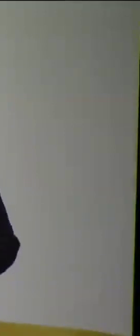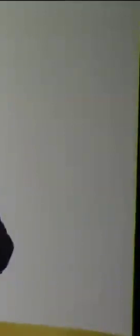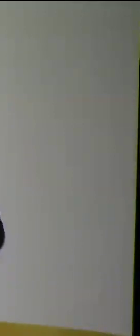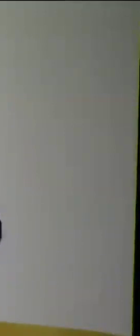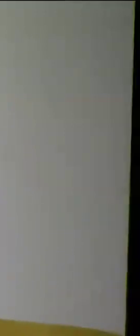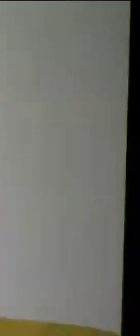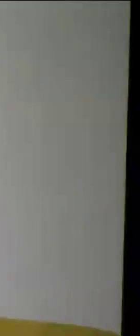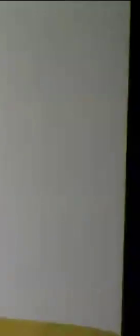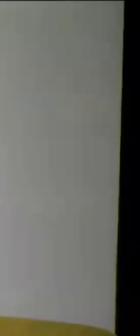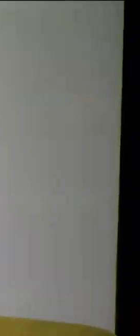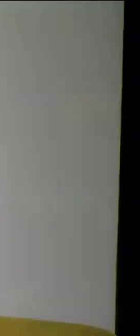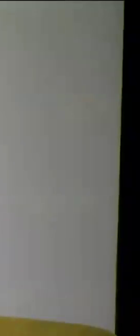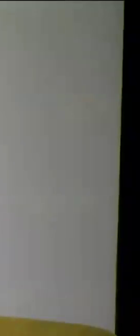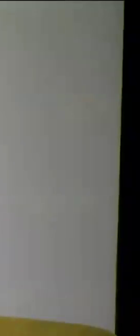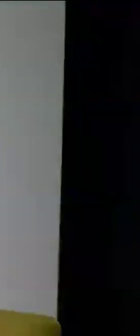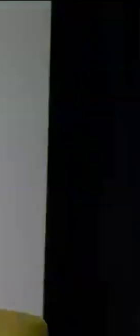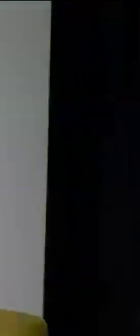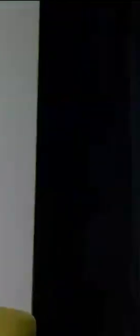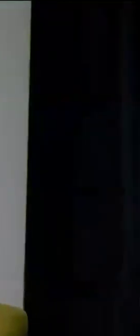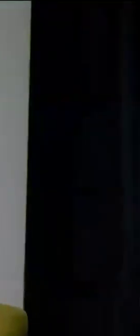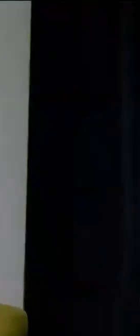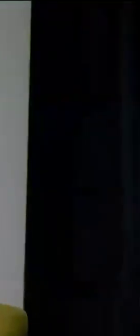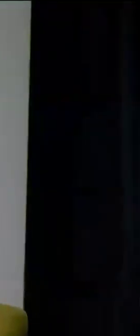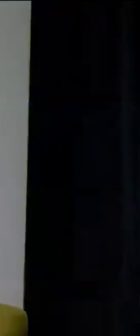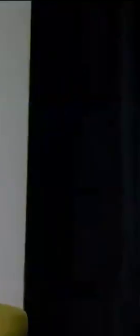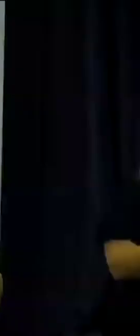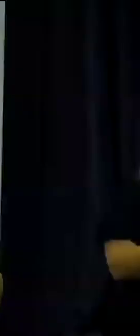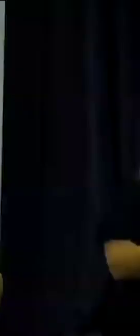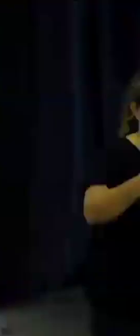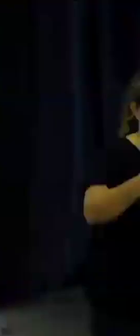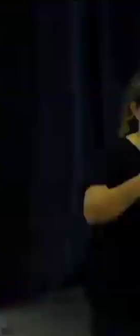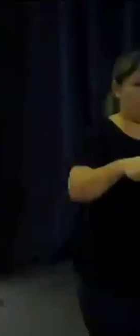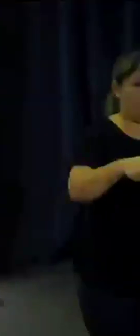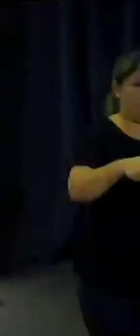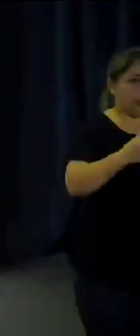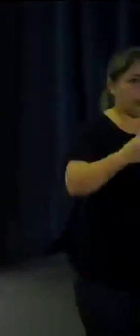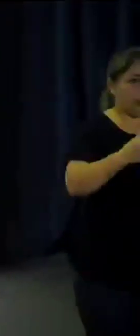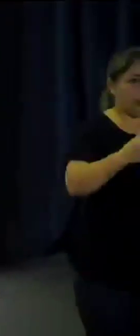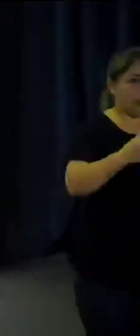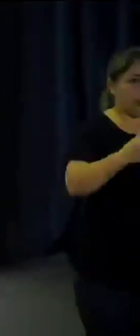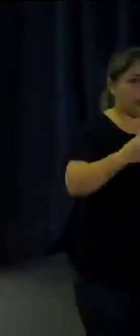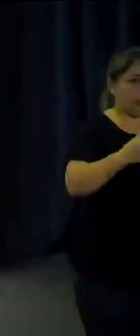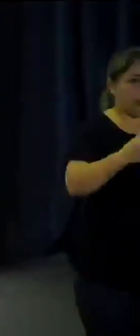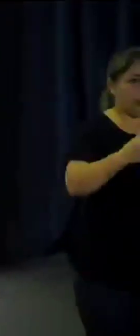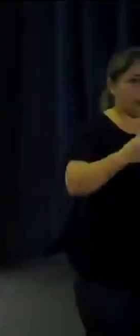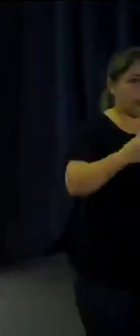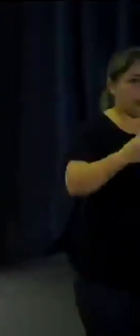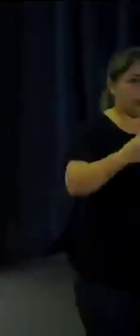agradecer a la gente que hizo y está haciendo esto posible, a la gente del Parliamentary